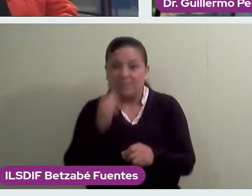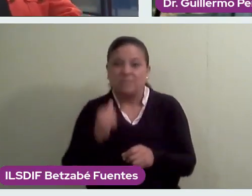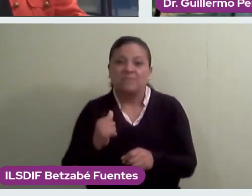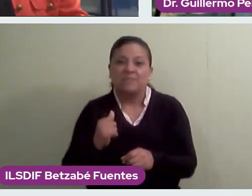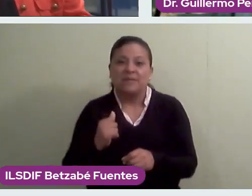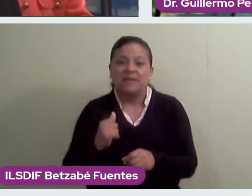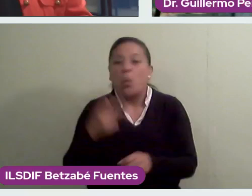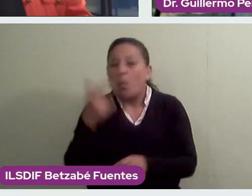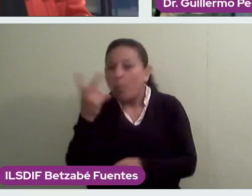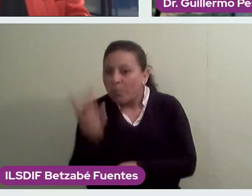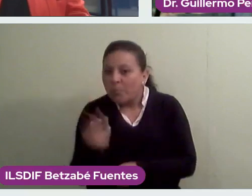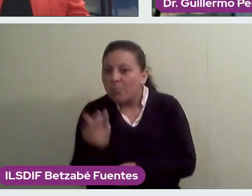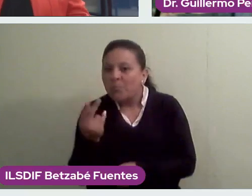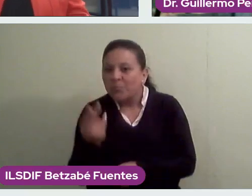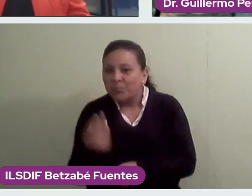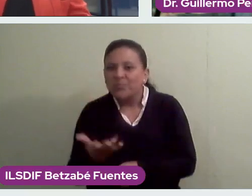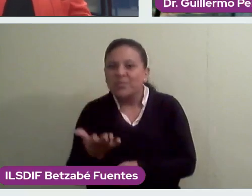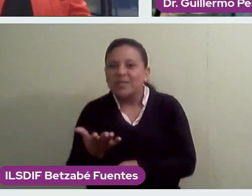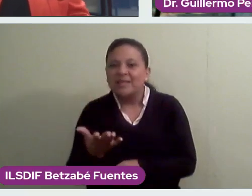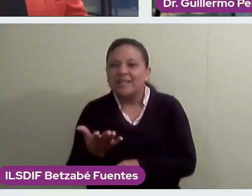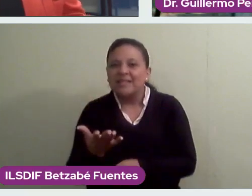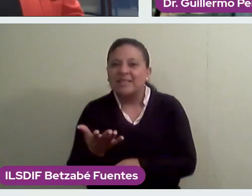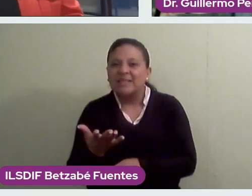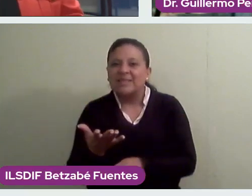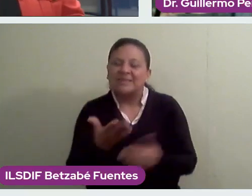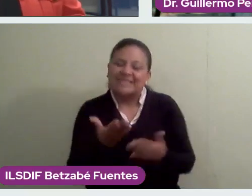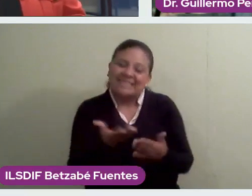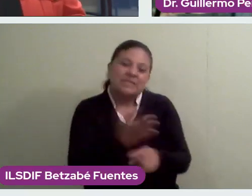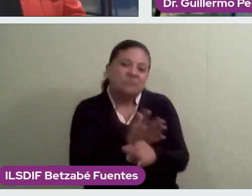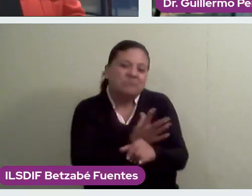perrito, bueno, pues por lo general acompaña un porcentaje grande